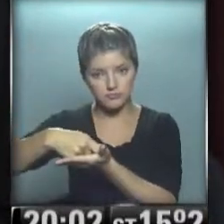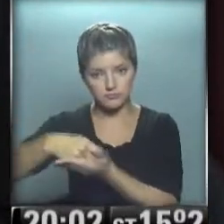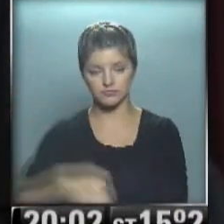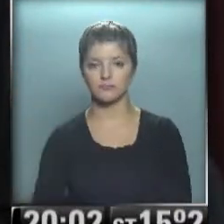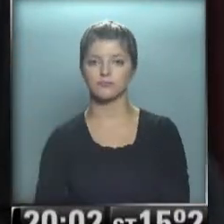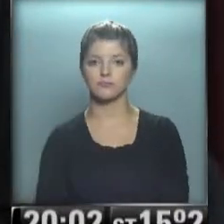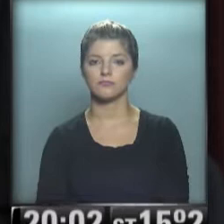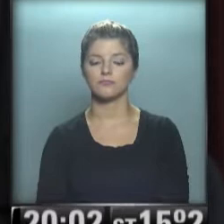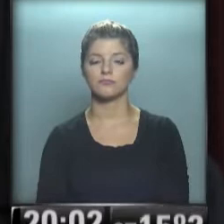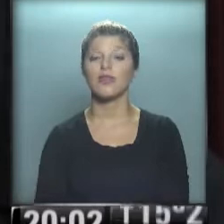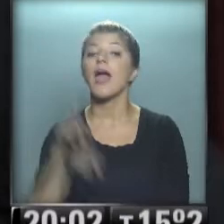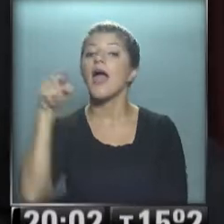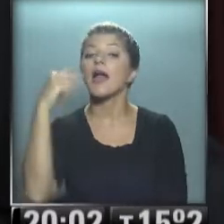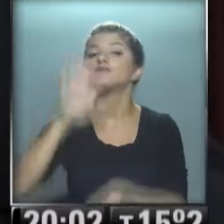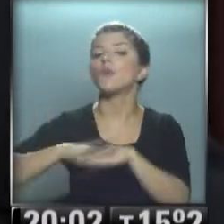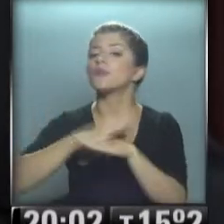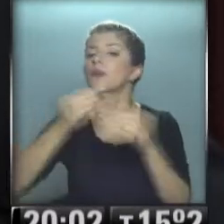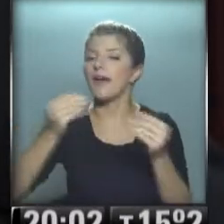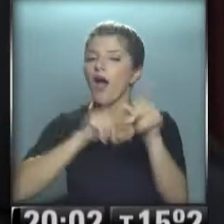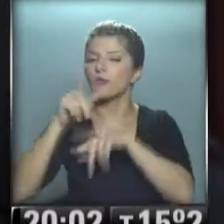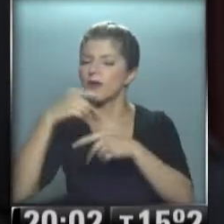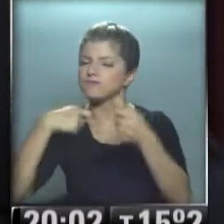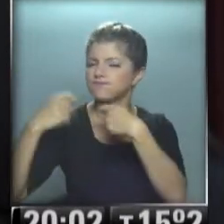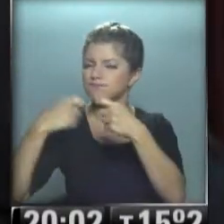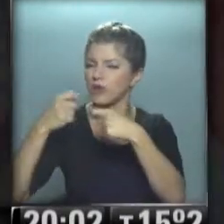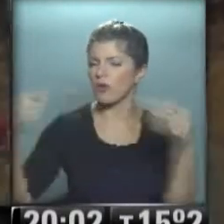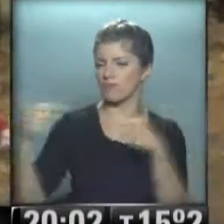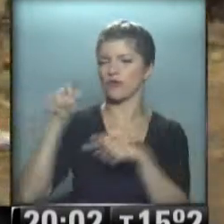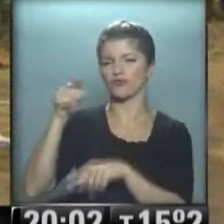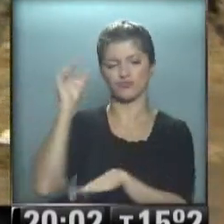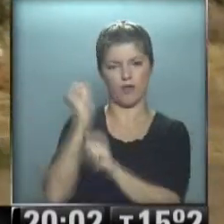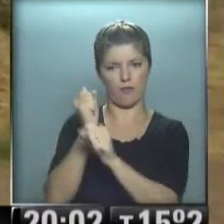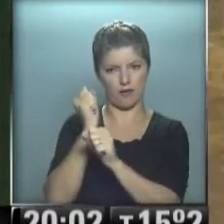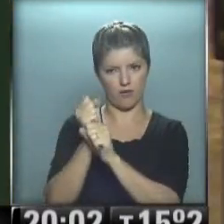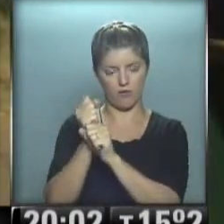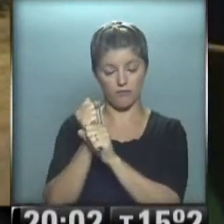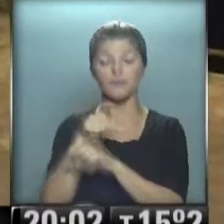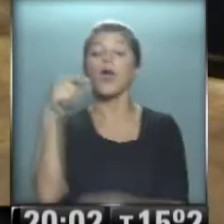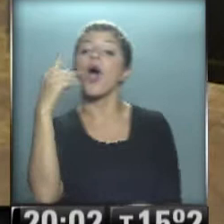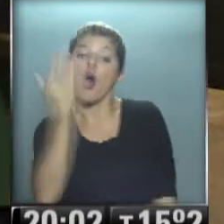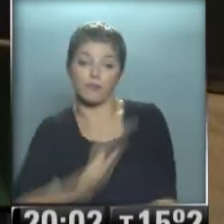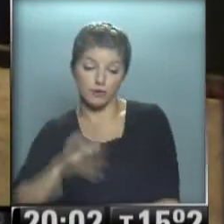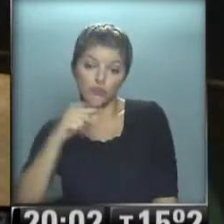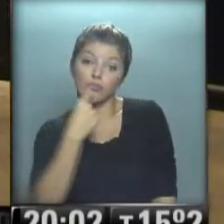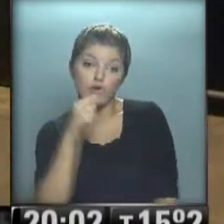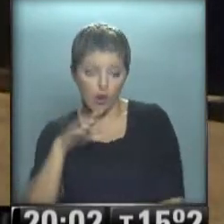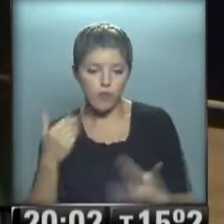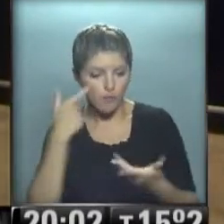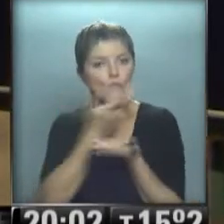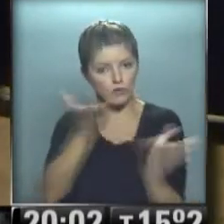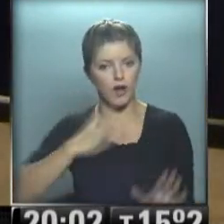ninguna acción. Está imputado por negociaciones incompatibles con su función. Vudú dijo que al fin podrá demostrar